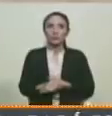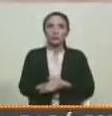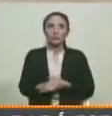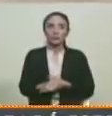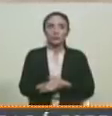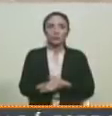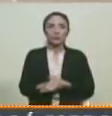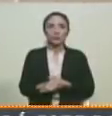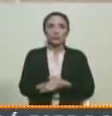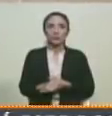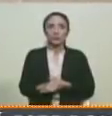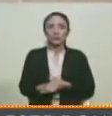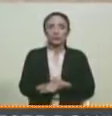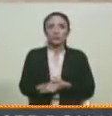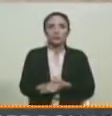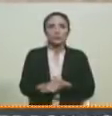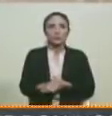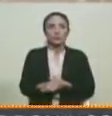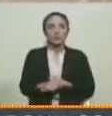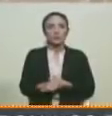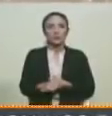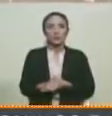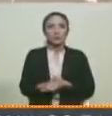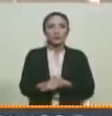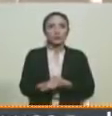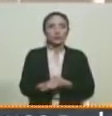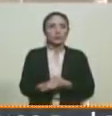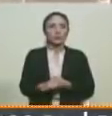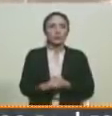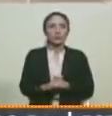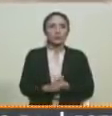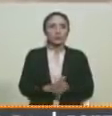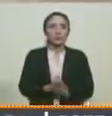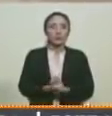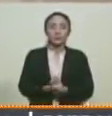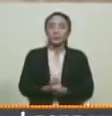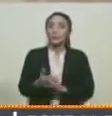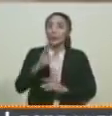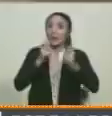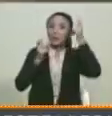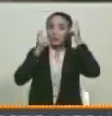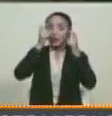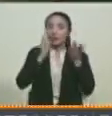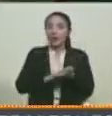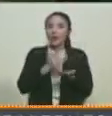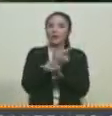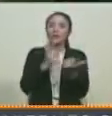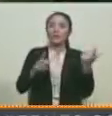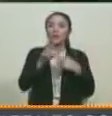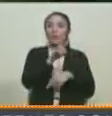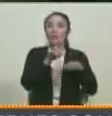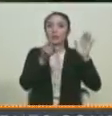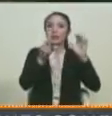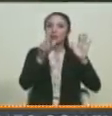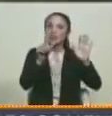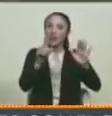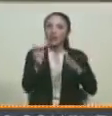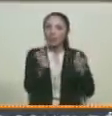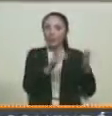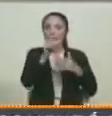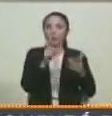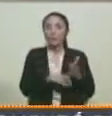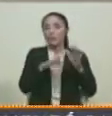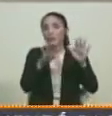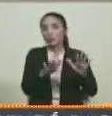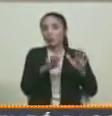cívico-militares en el año 1992. Y el comandante Chávez salió un 26 de marzo de 1994 a